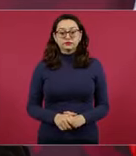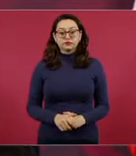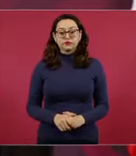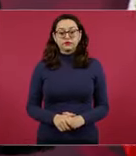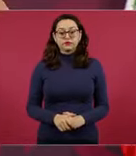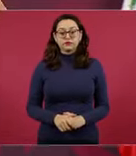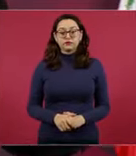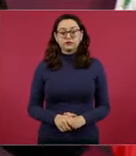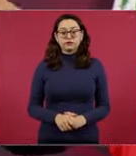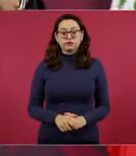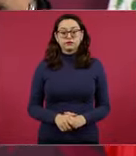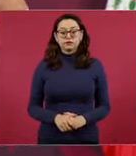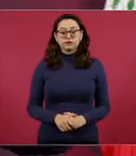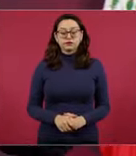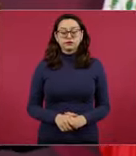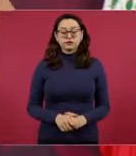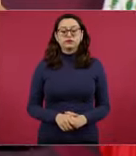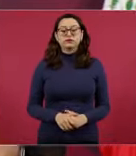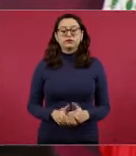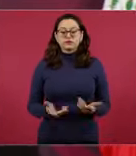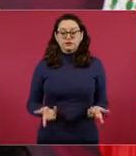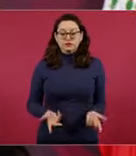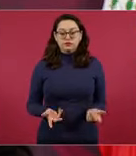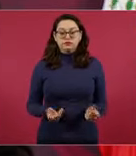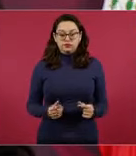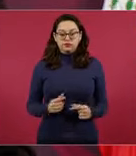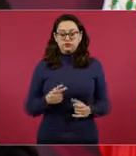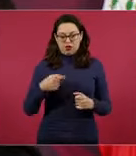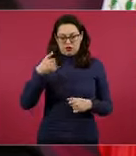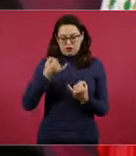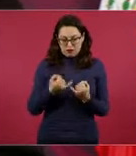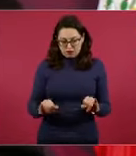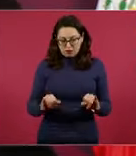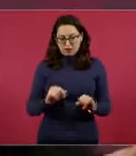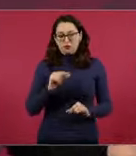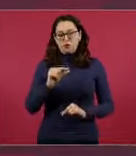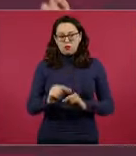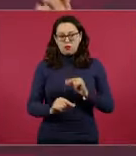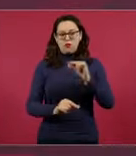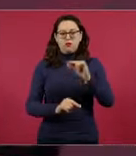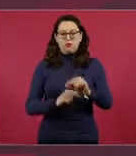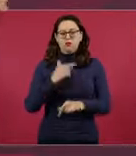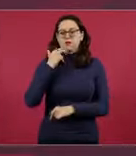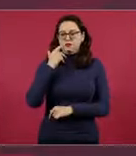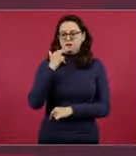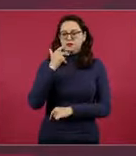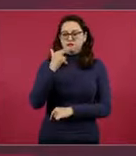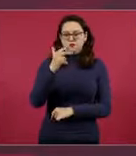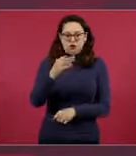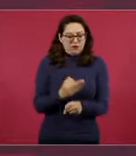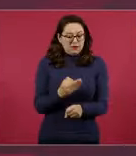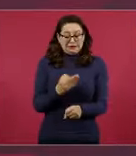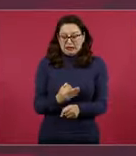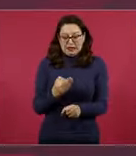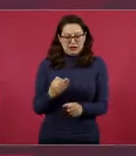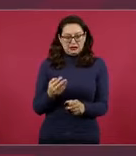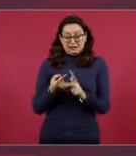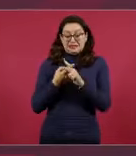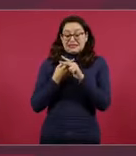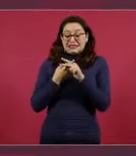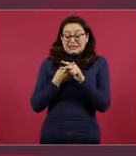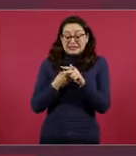Y cada vez va a funcionar mejor, porque estamos iniciando. Hoy vamos